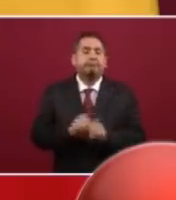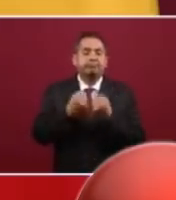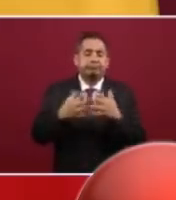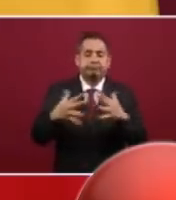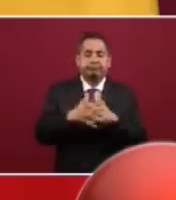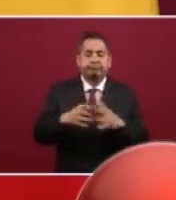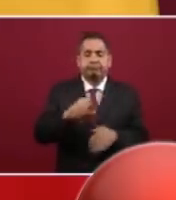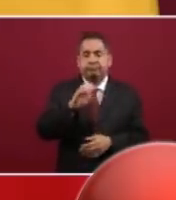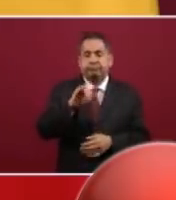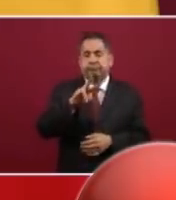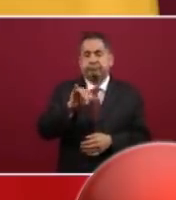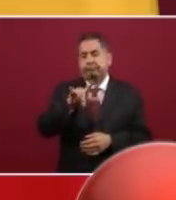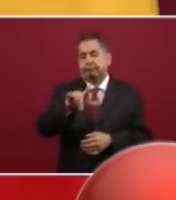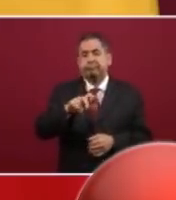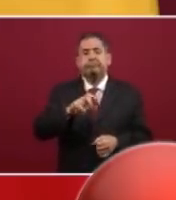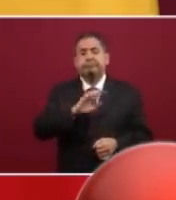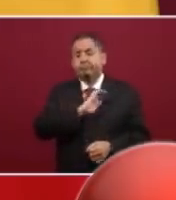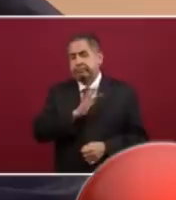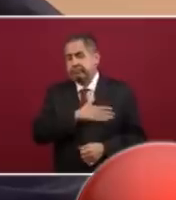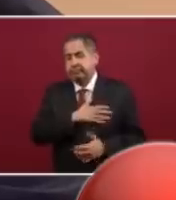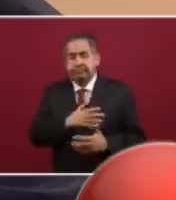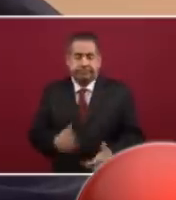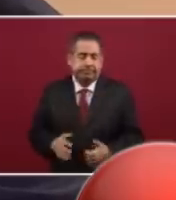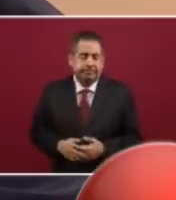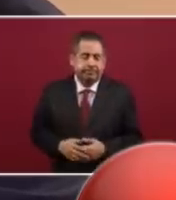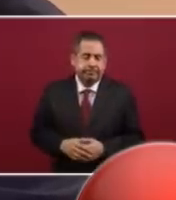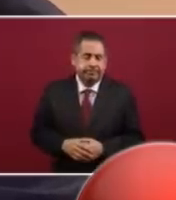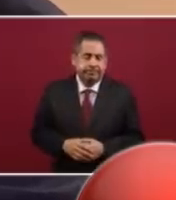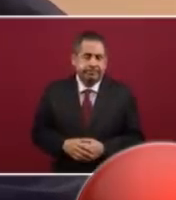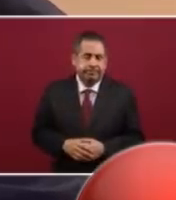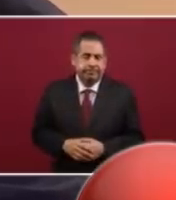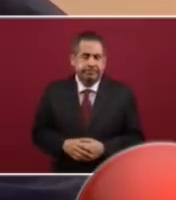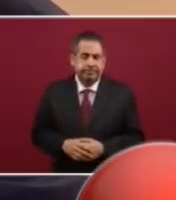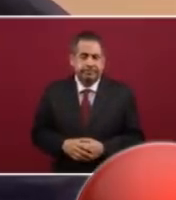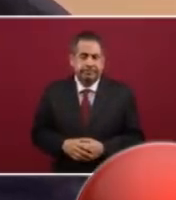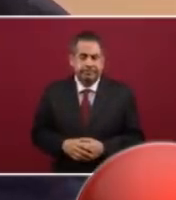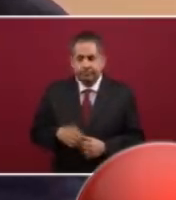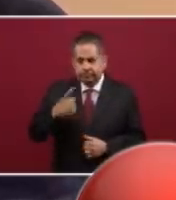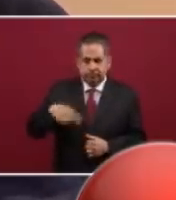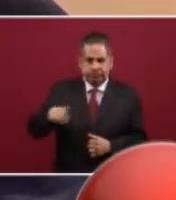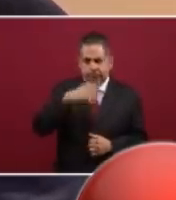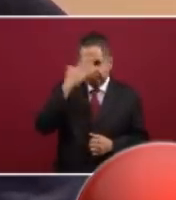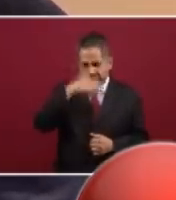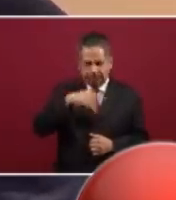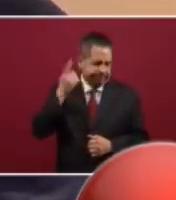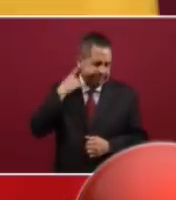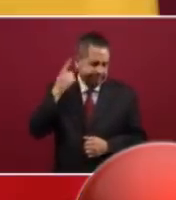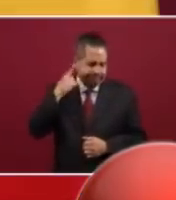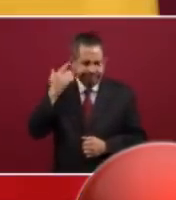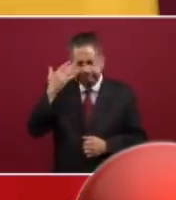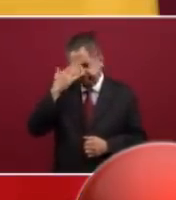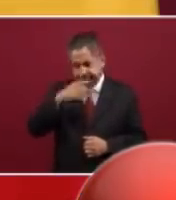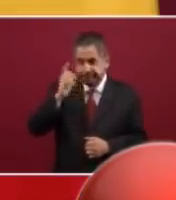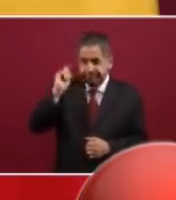Española. Todos sabemos de esta lucha,